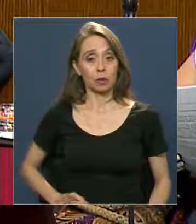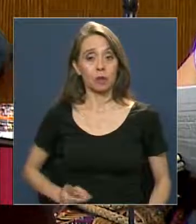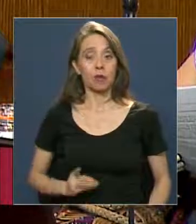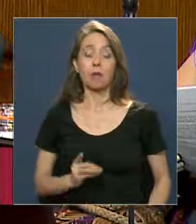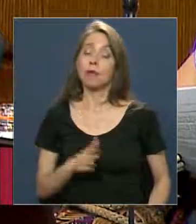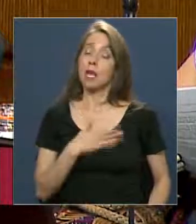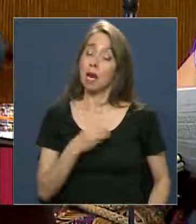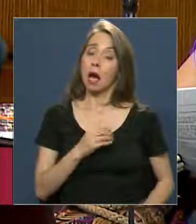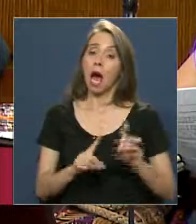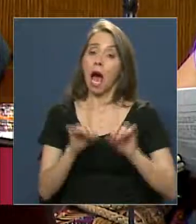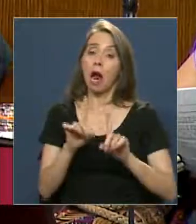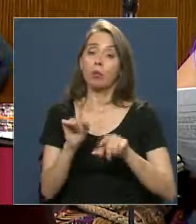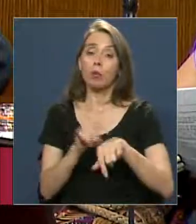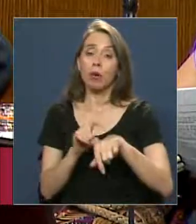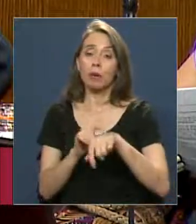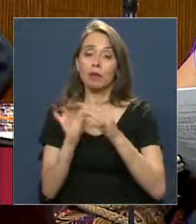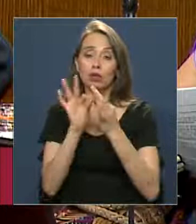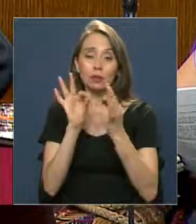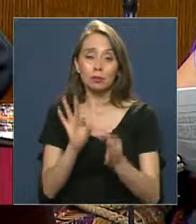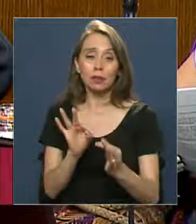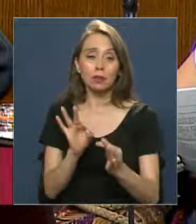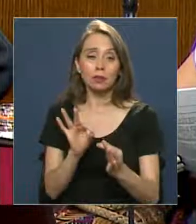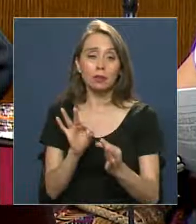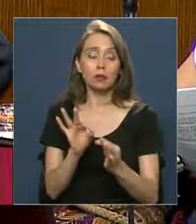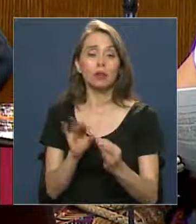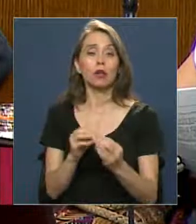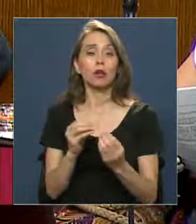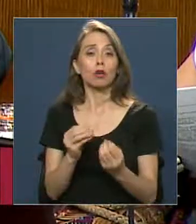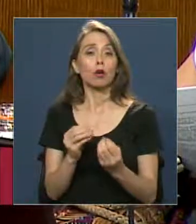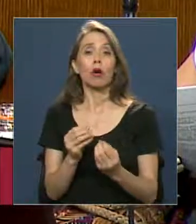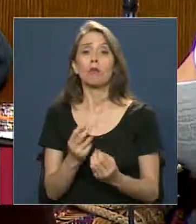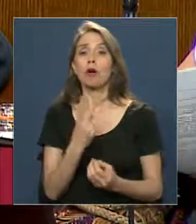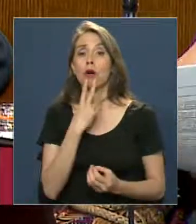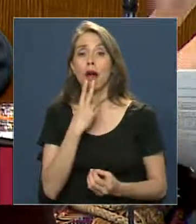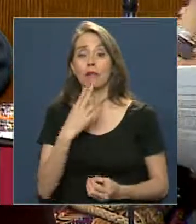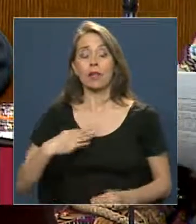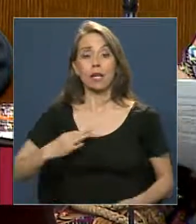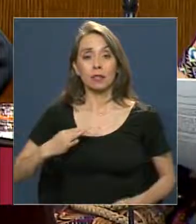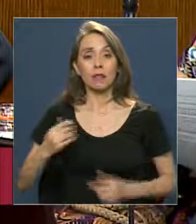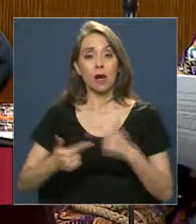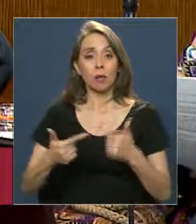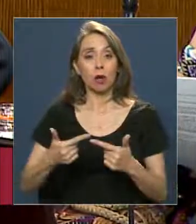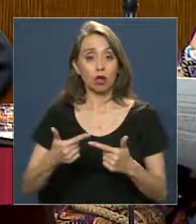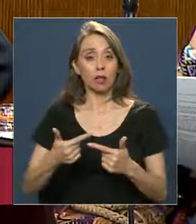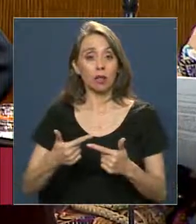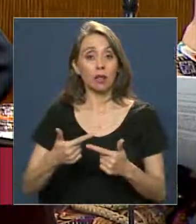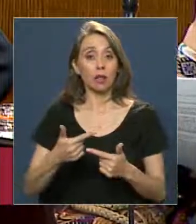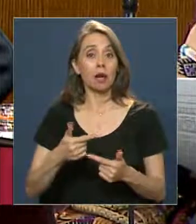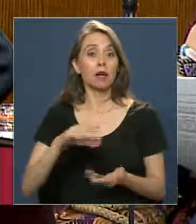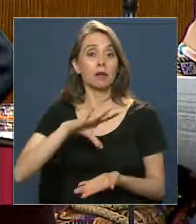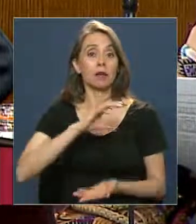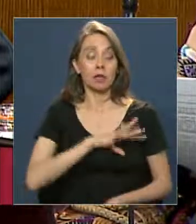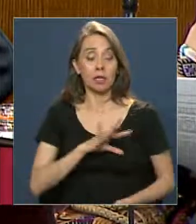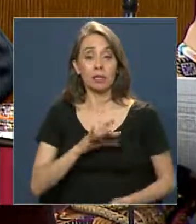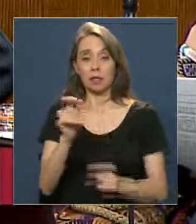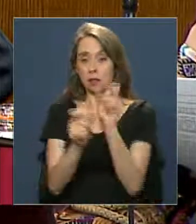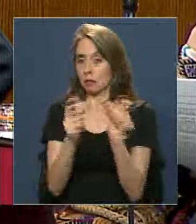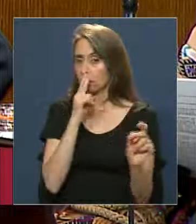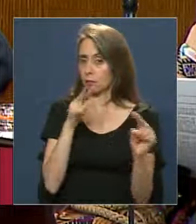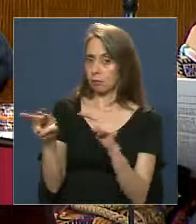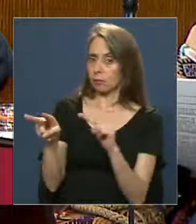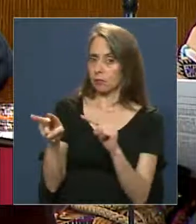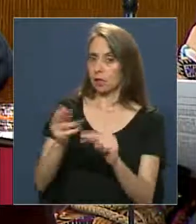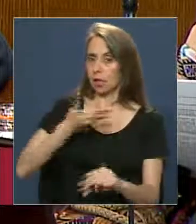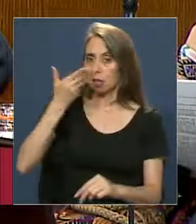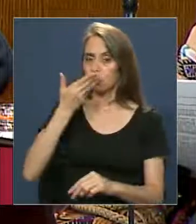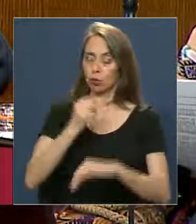momentos determinados de la vida cívica y política de nuestro país, han tenido discursos absolutamente